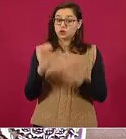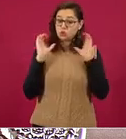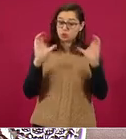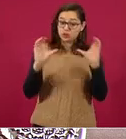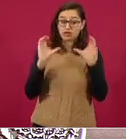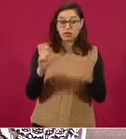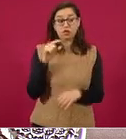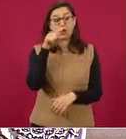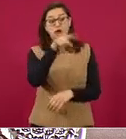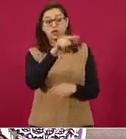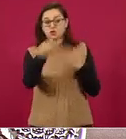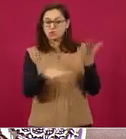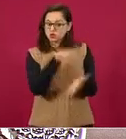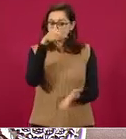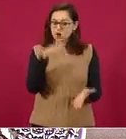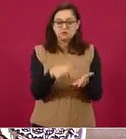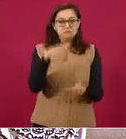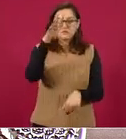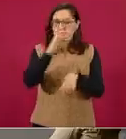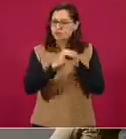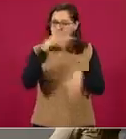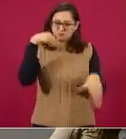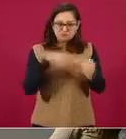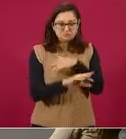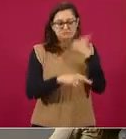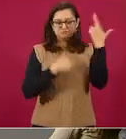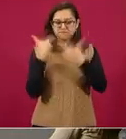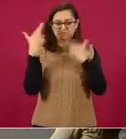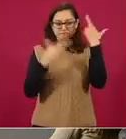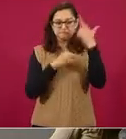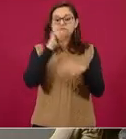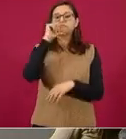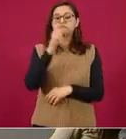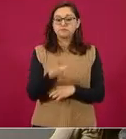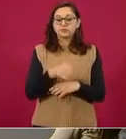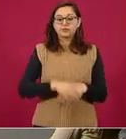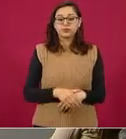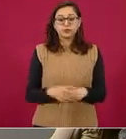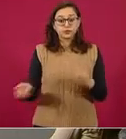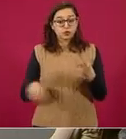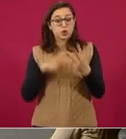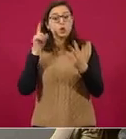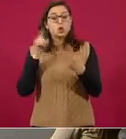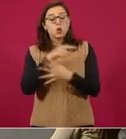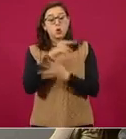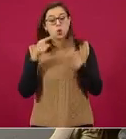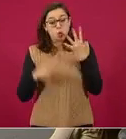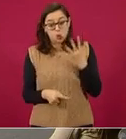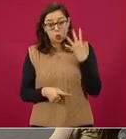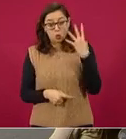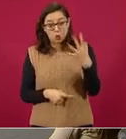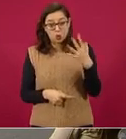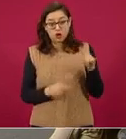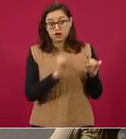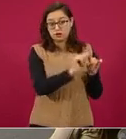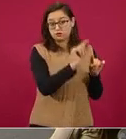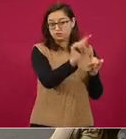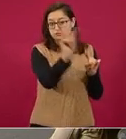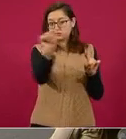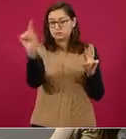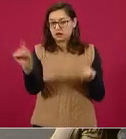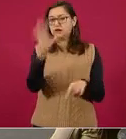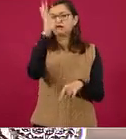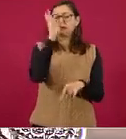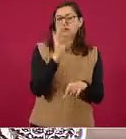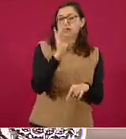cuidado, porque esta gasolina no se dejó verificar, 4 con fallas menores, y si vemos a través